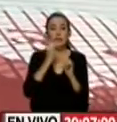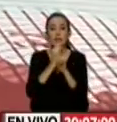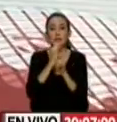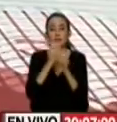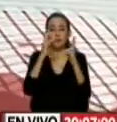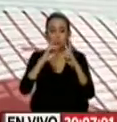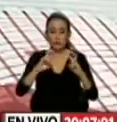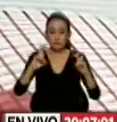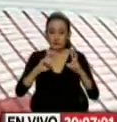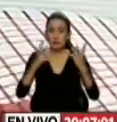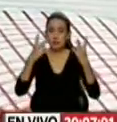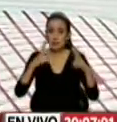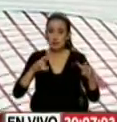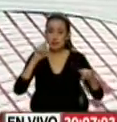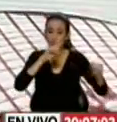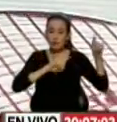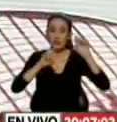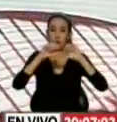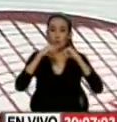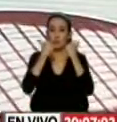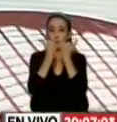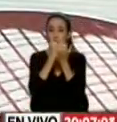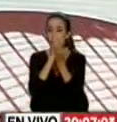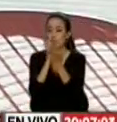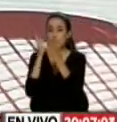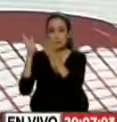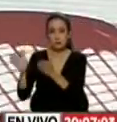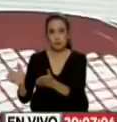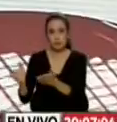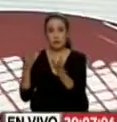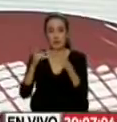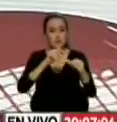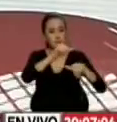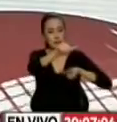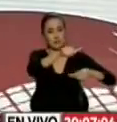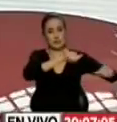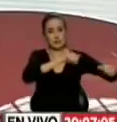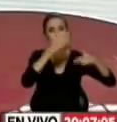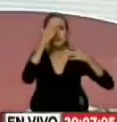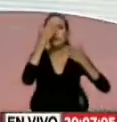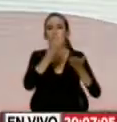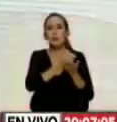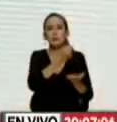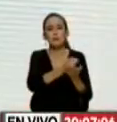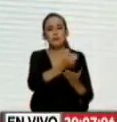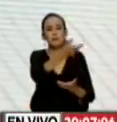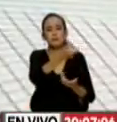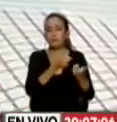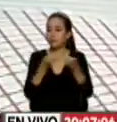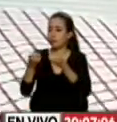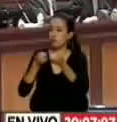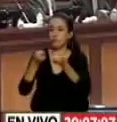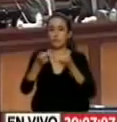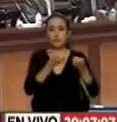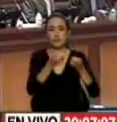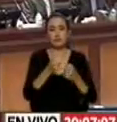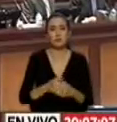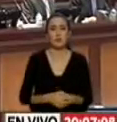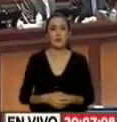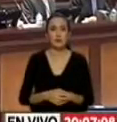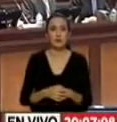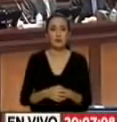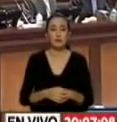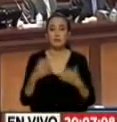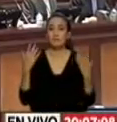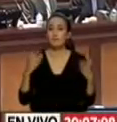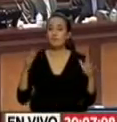investiga el movimiento de las cuentas de asambleístas y asesores por los cobros irregulares que se habrían realizado. El escándalo abierto en la